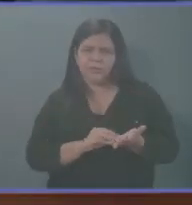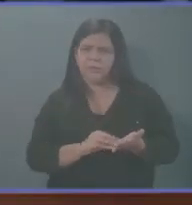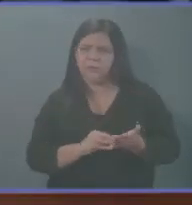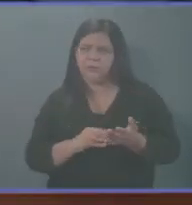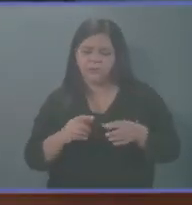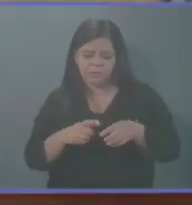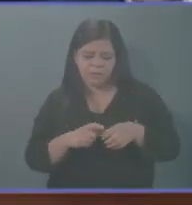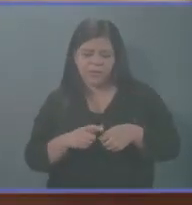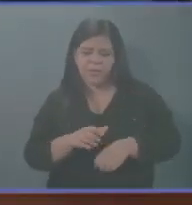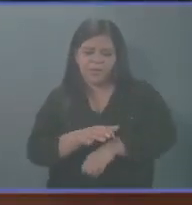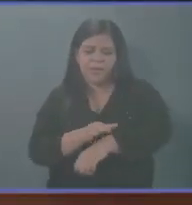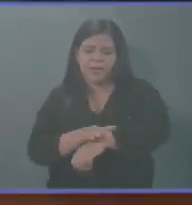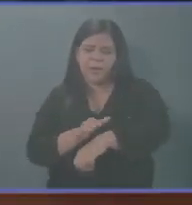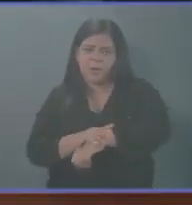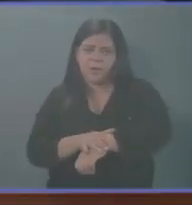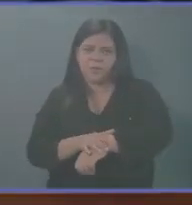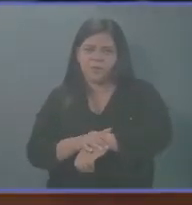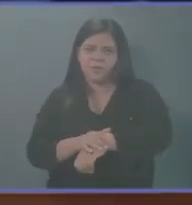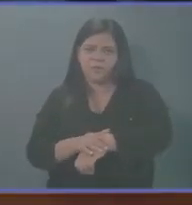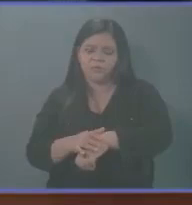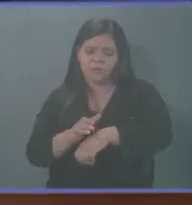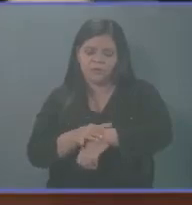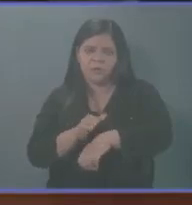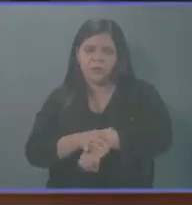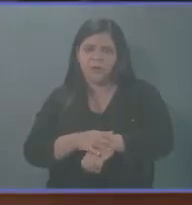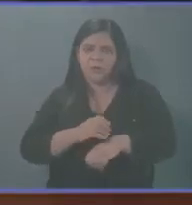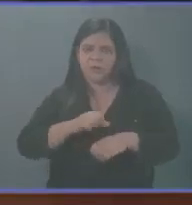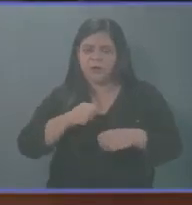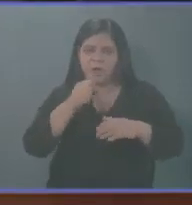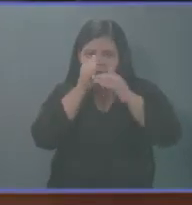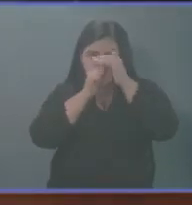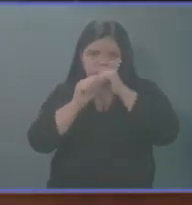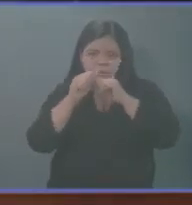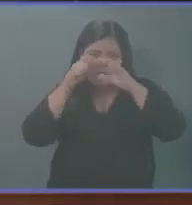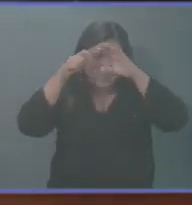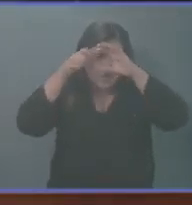en el reloj con la grabación, reloj de esos que con cámara escondida,